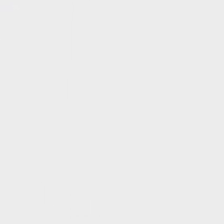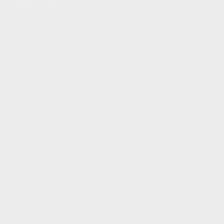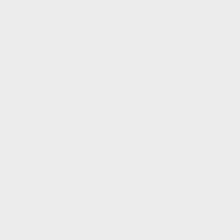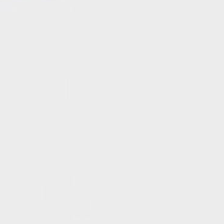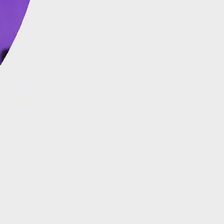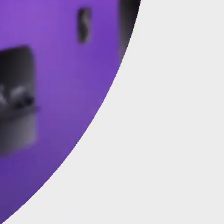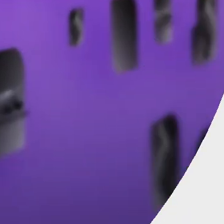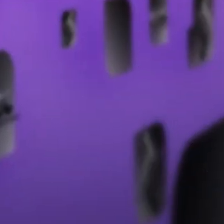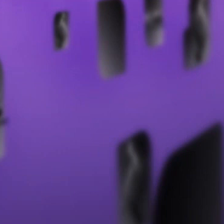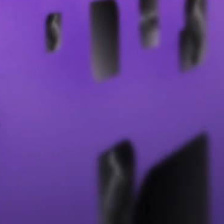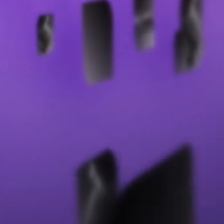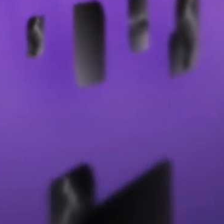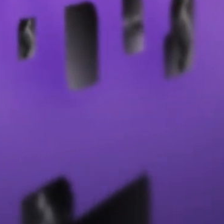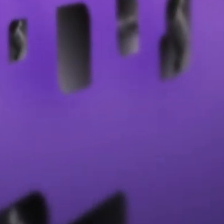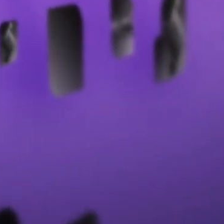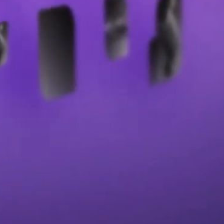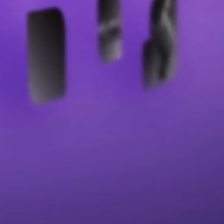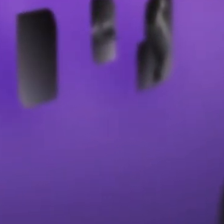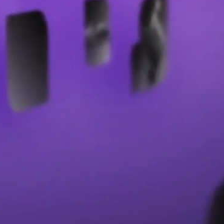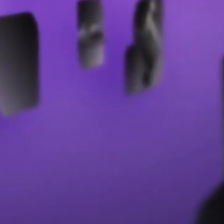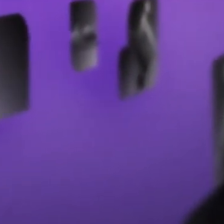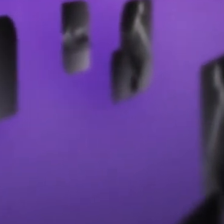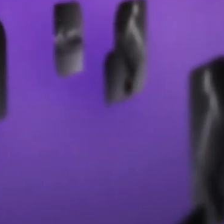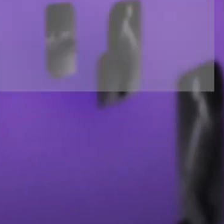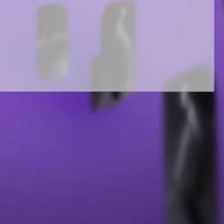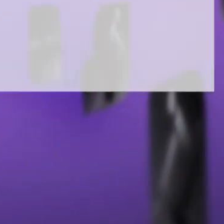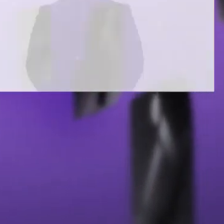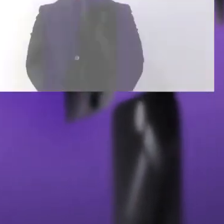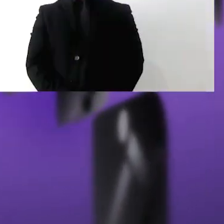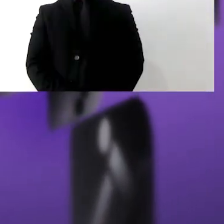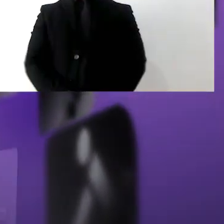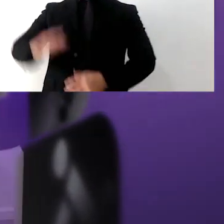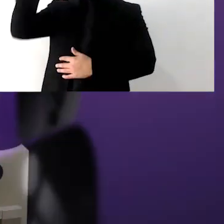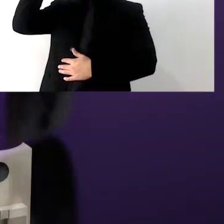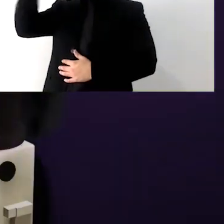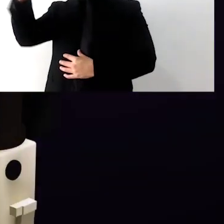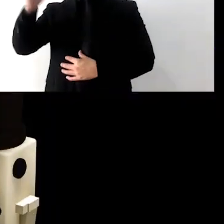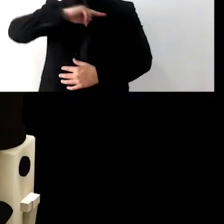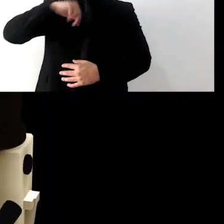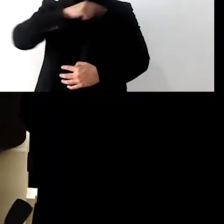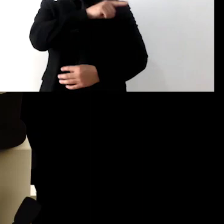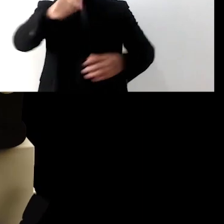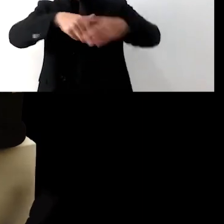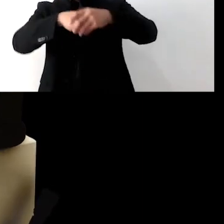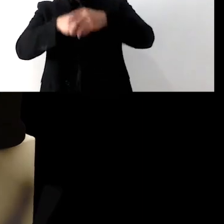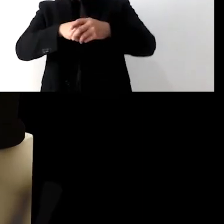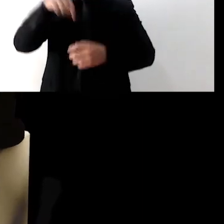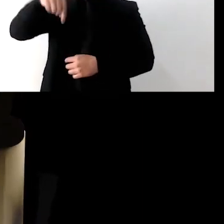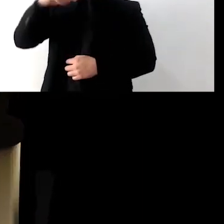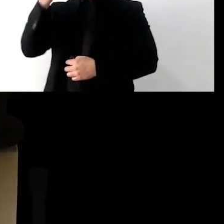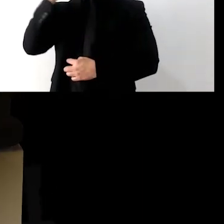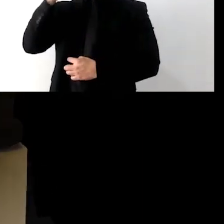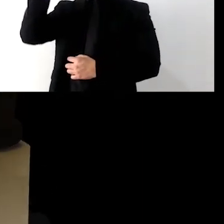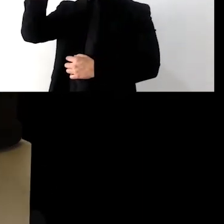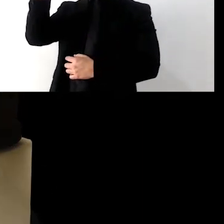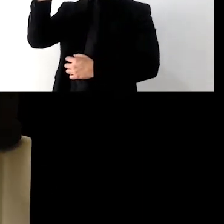Los temas democrático-electorales al alcance de la ciudadanía. Hola, ¿qué tal? Les saludamos con gran gusto en su programa La Urna,